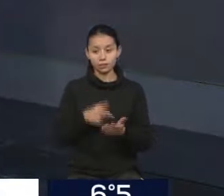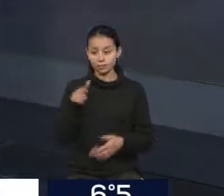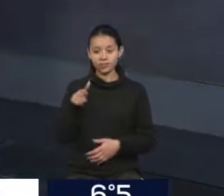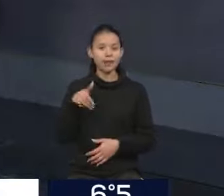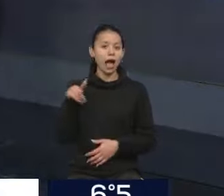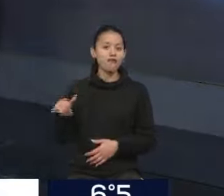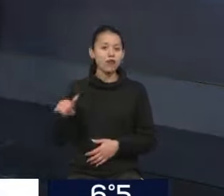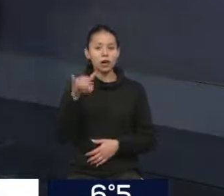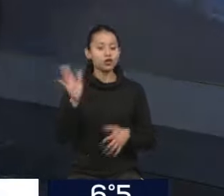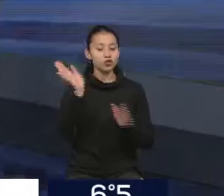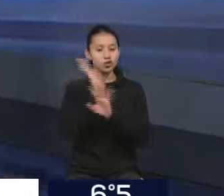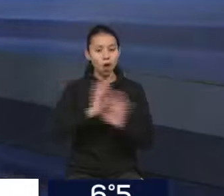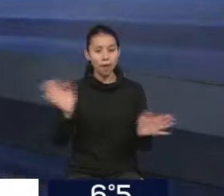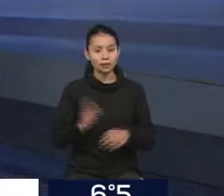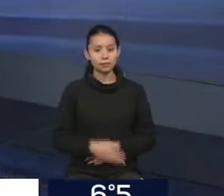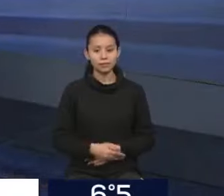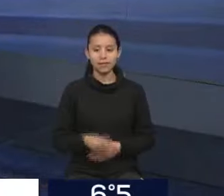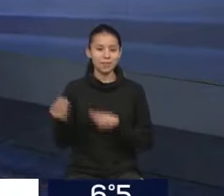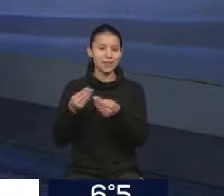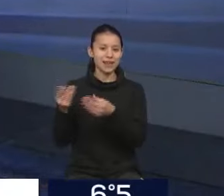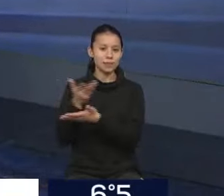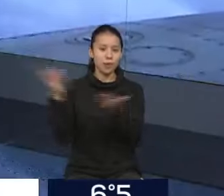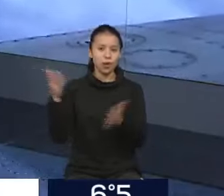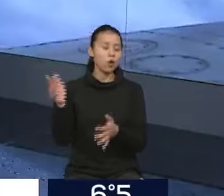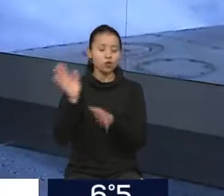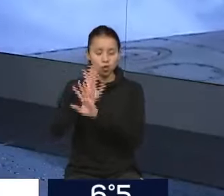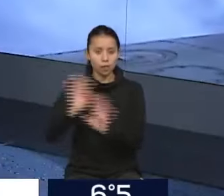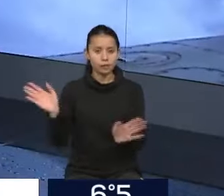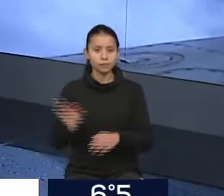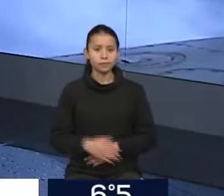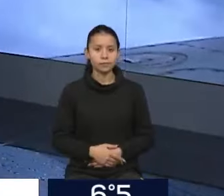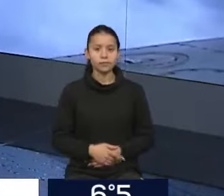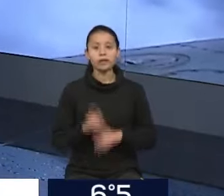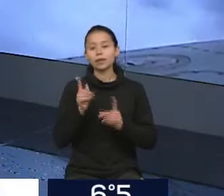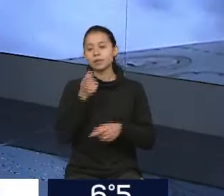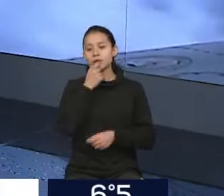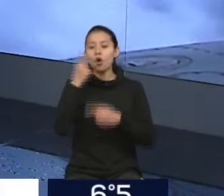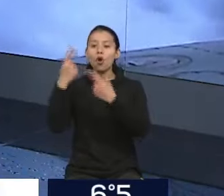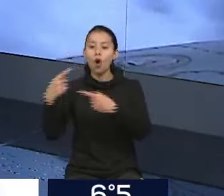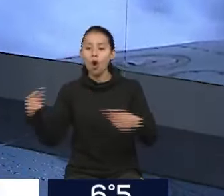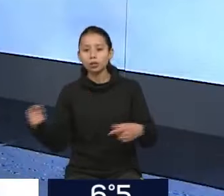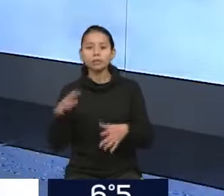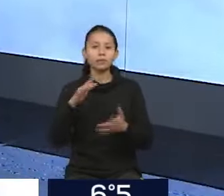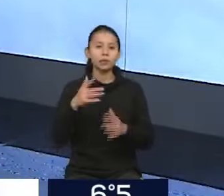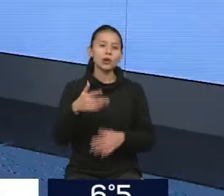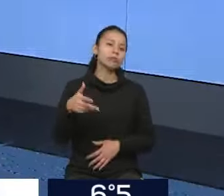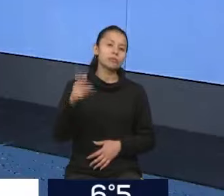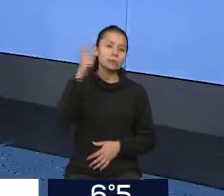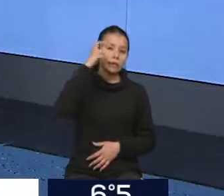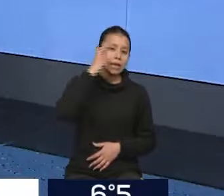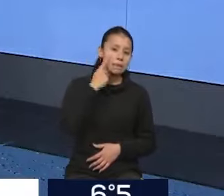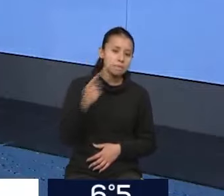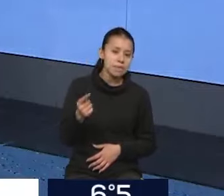a través de una empresa estatal y destinar los recursos, algo así como 10.000, entre 10.000 y 17.000 millones de